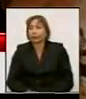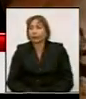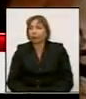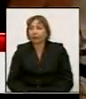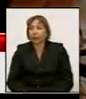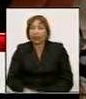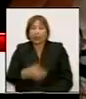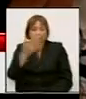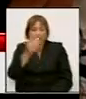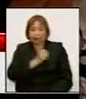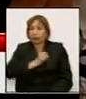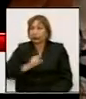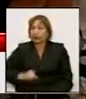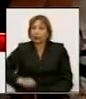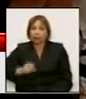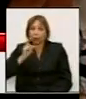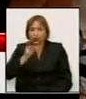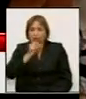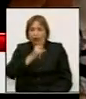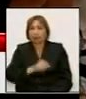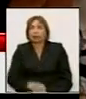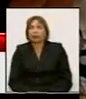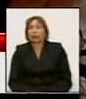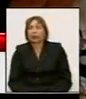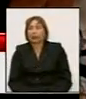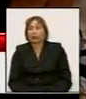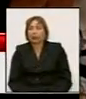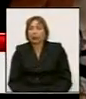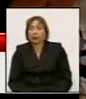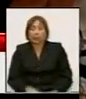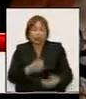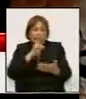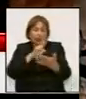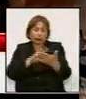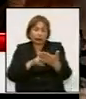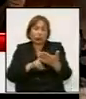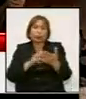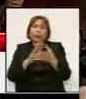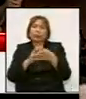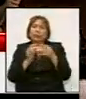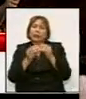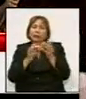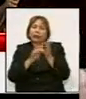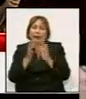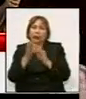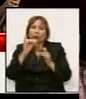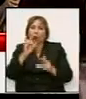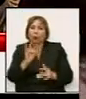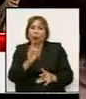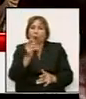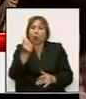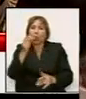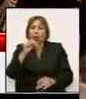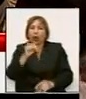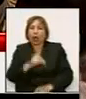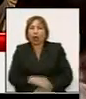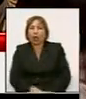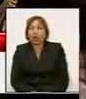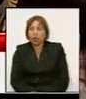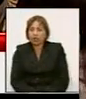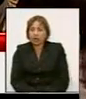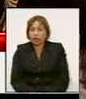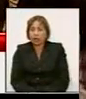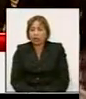El Señor esté con ustedes. Lectura del Santo Evangelio según San Juan.